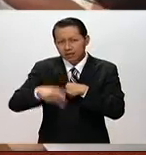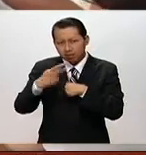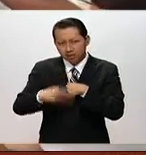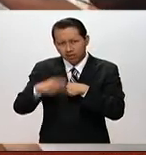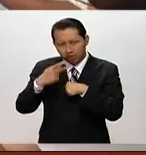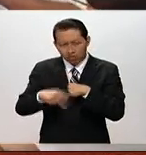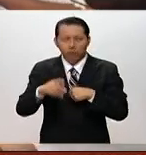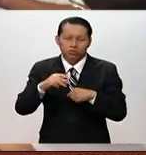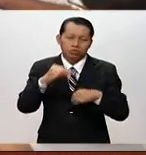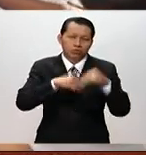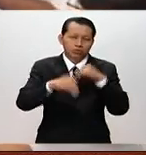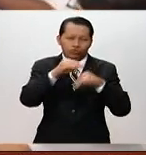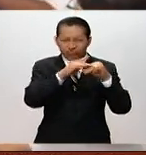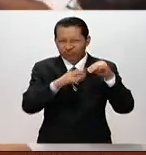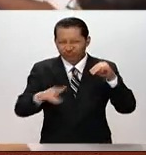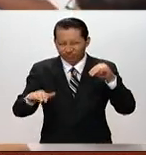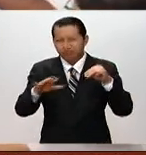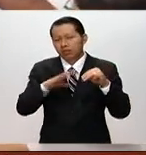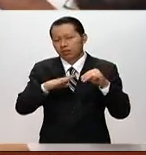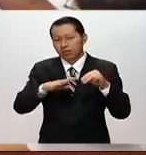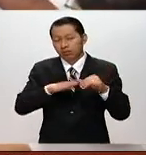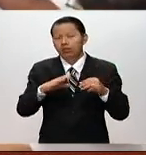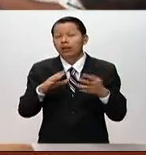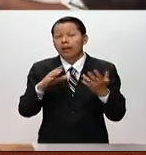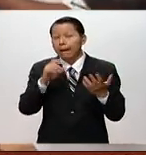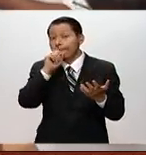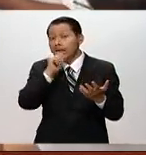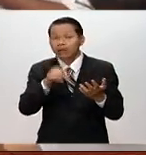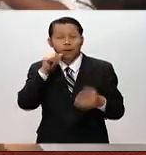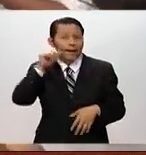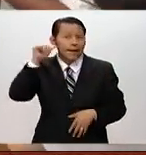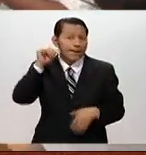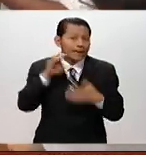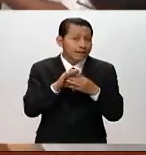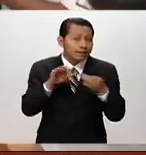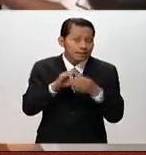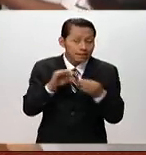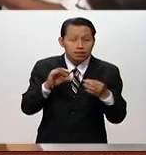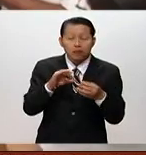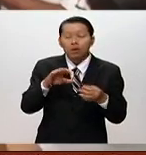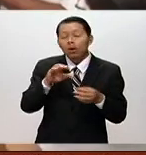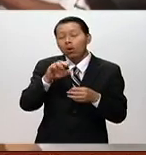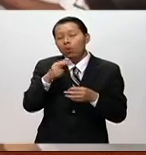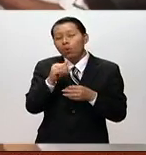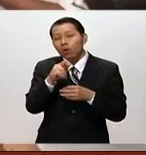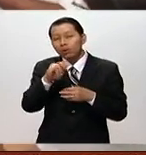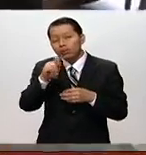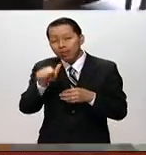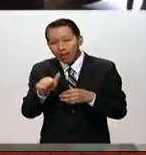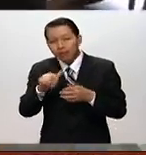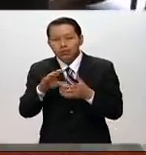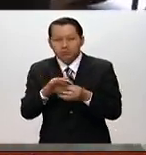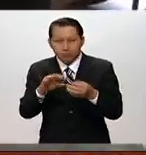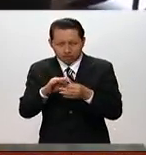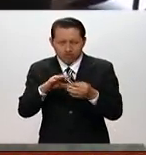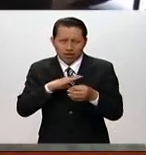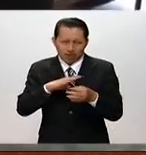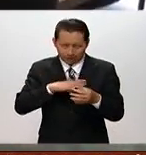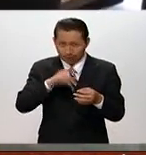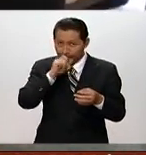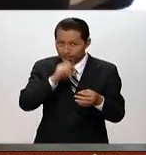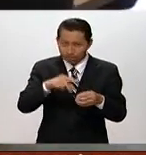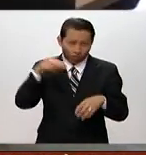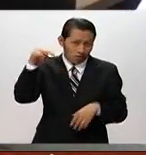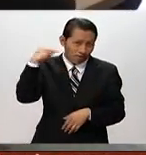de más deslaves. Claro. Se estuvo trabajando ayer en Guayacocotla por parte de las delegaciones federales en